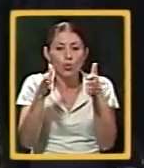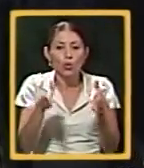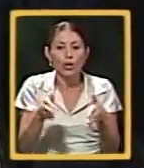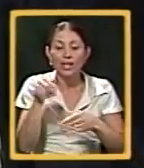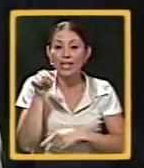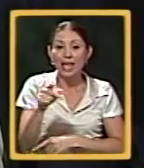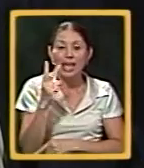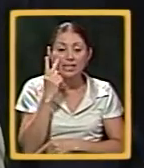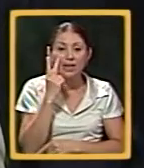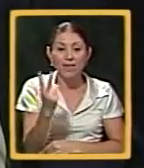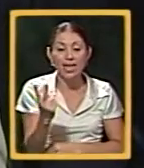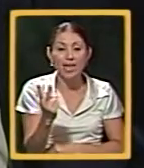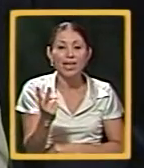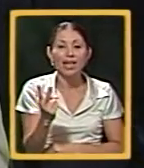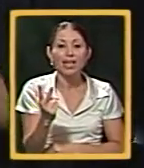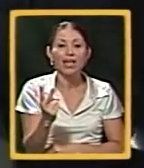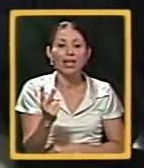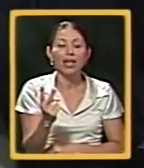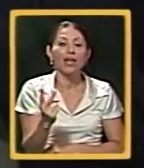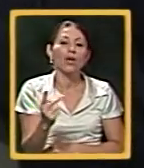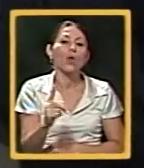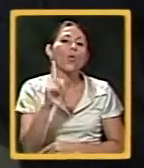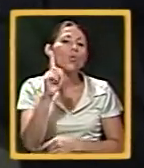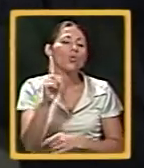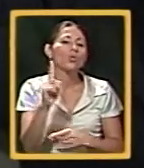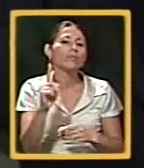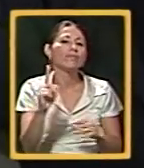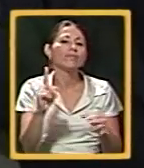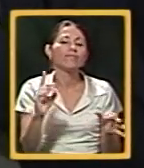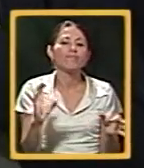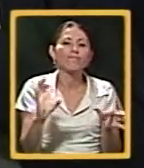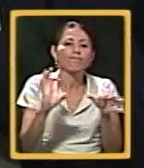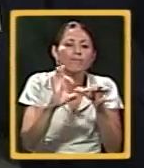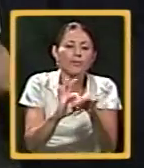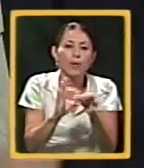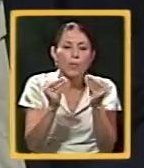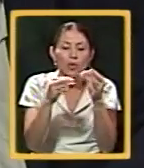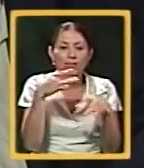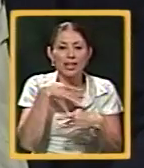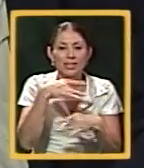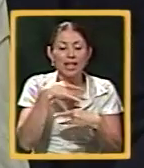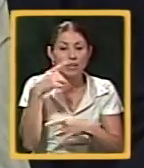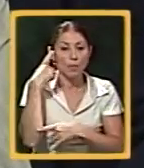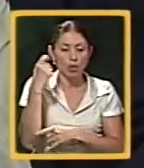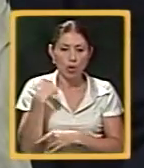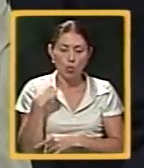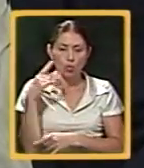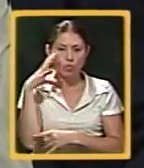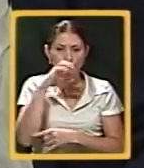ve, digamos, un nexo muy interesante porque uno se encuentra a los